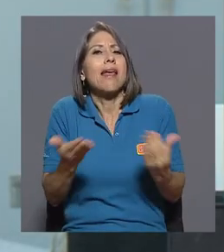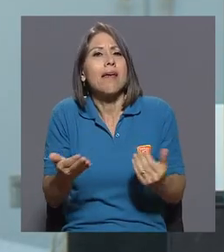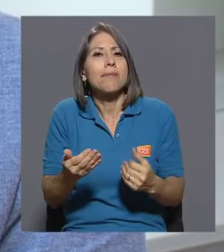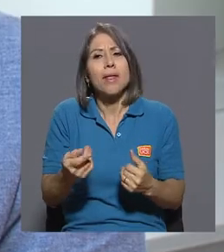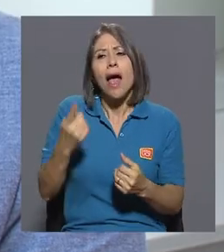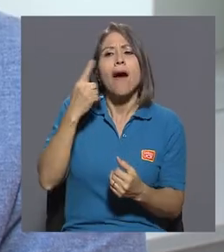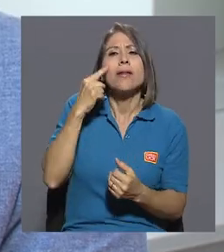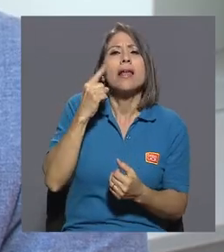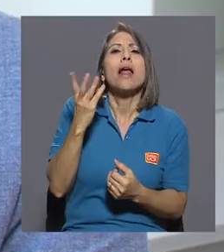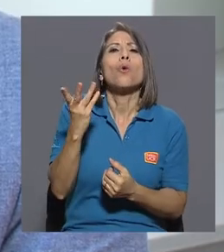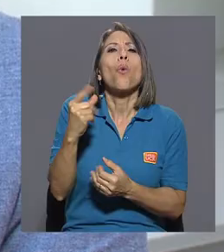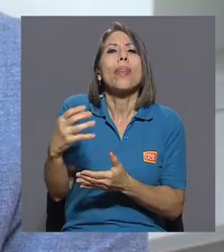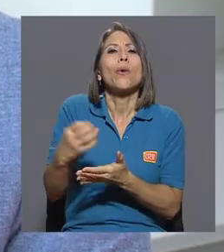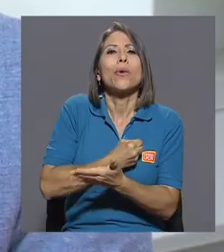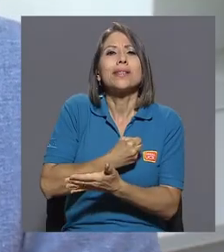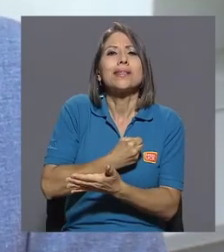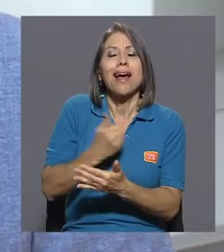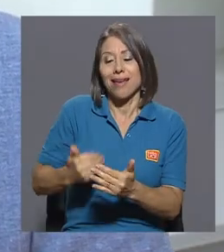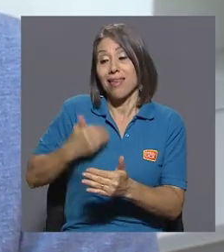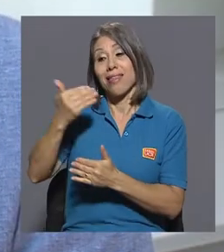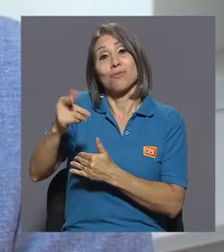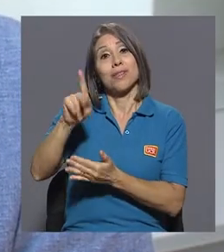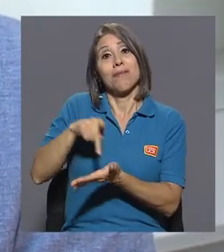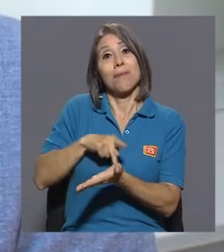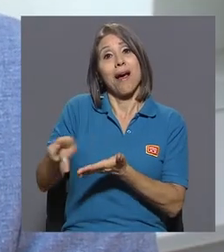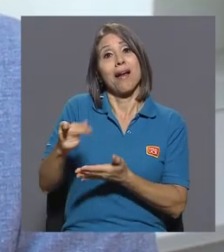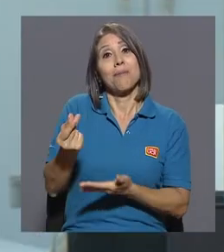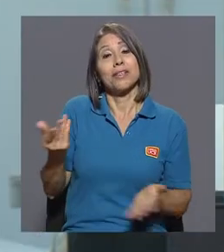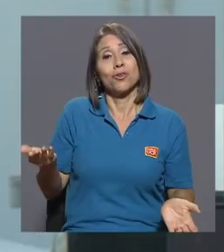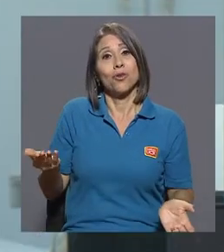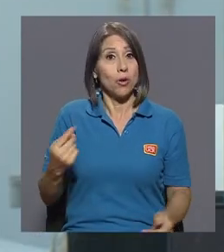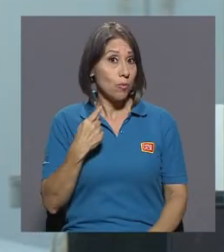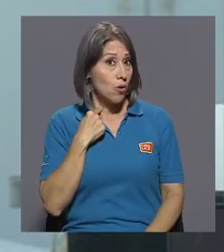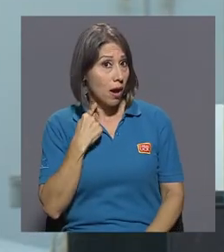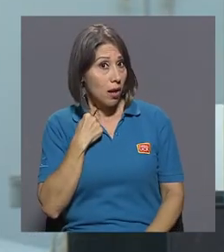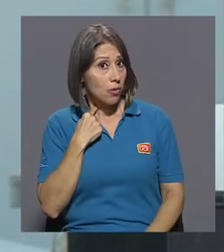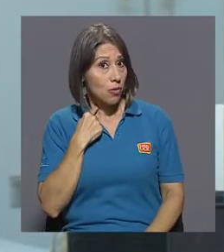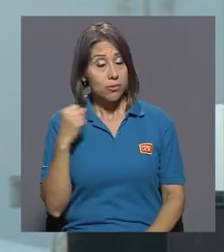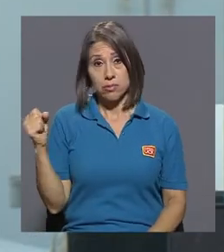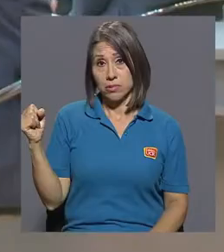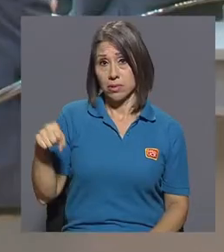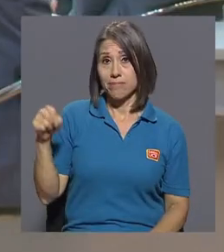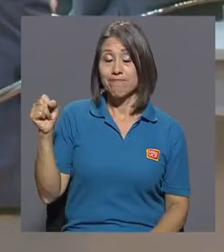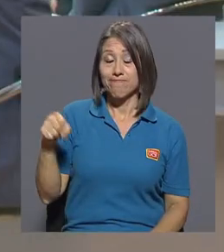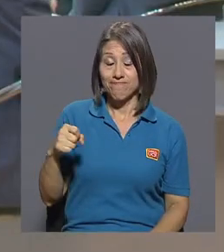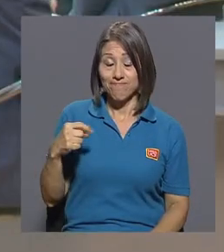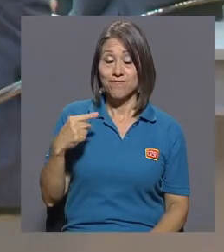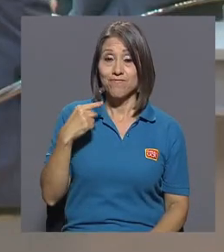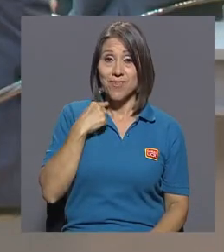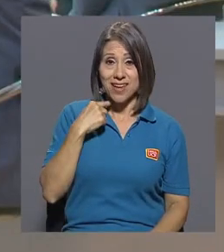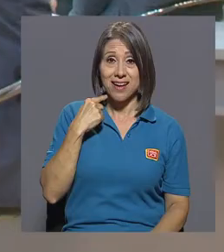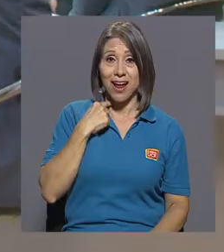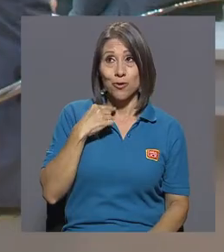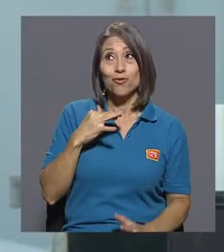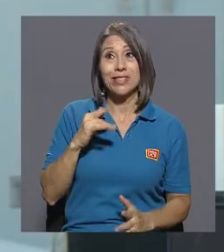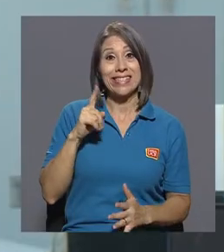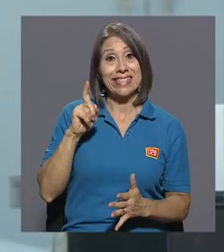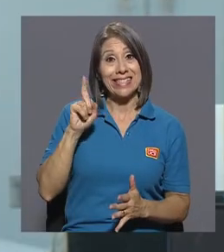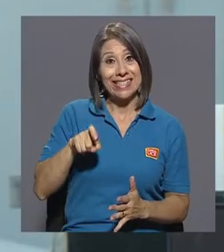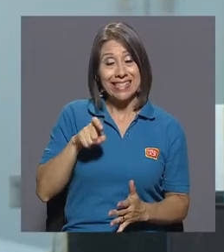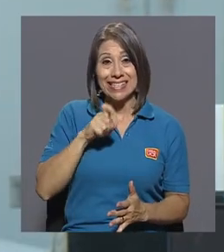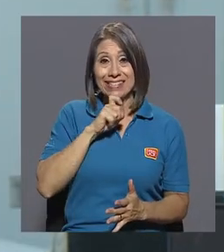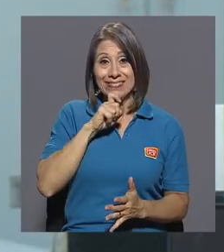precio. Entonces, ¿ha sido muy caro? Sí, bien caro. Pero hay un trauma de por medio, de